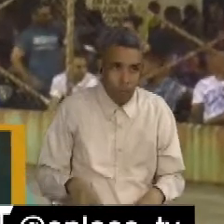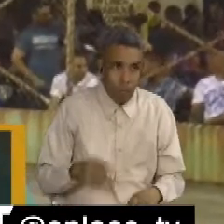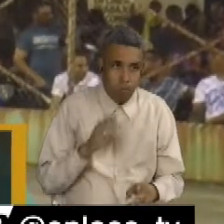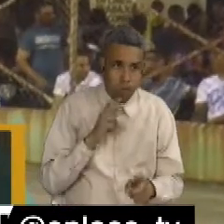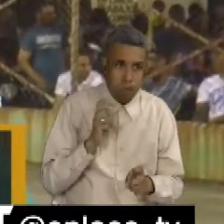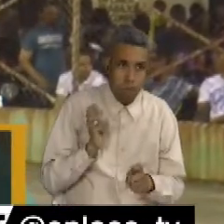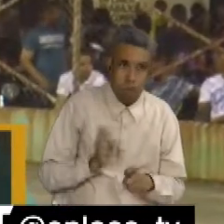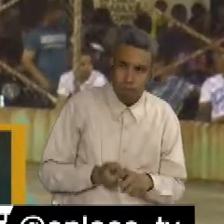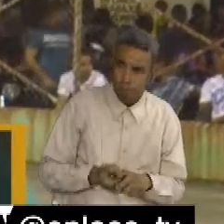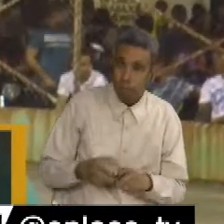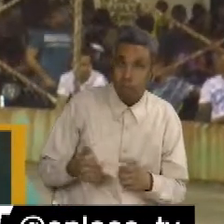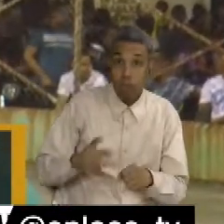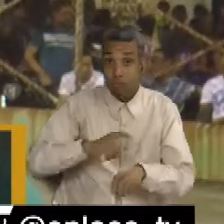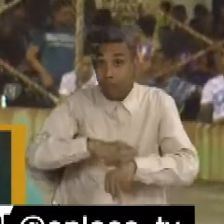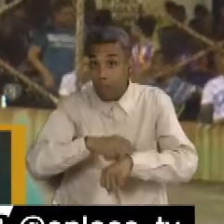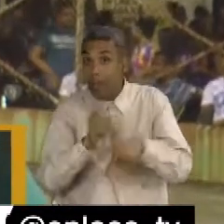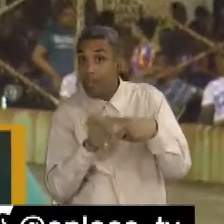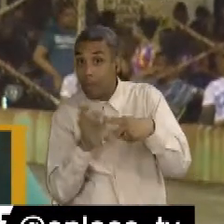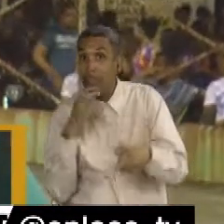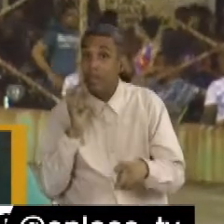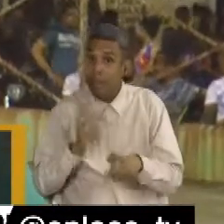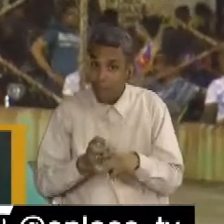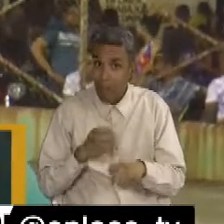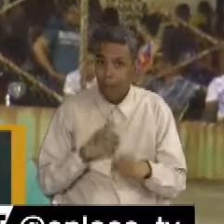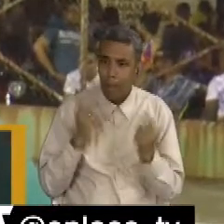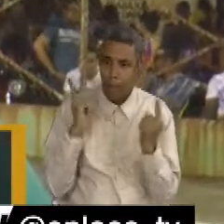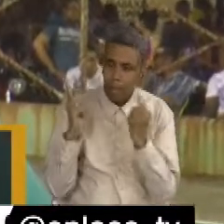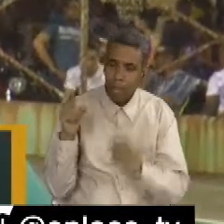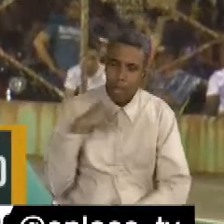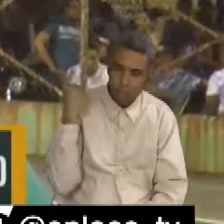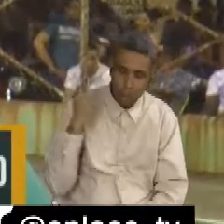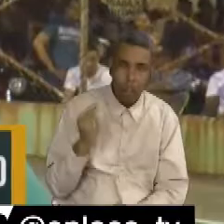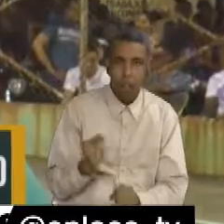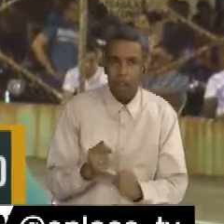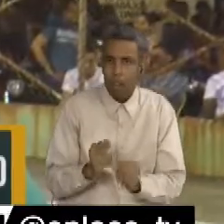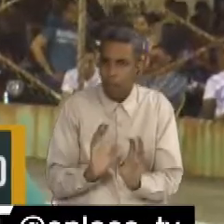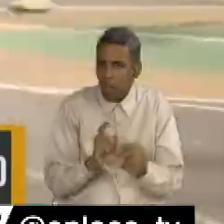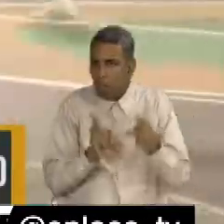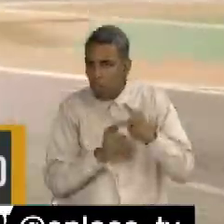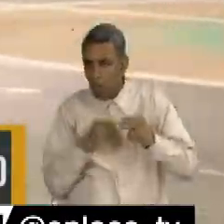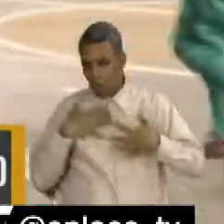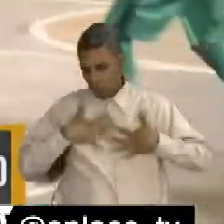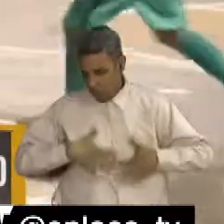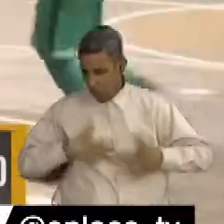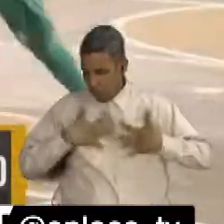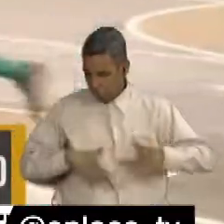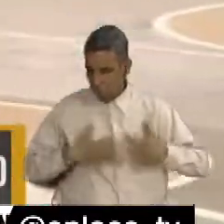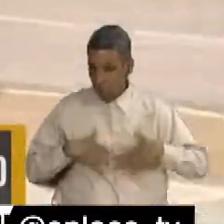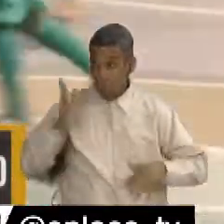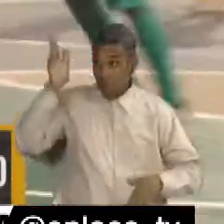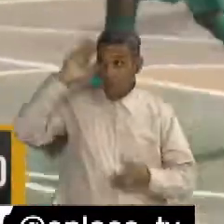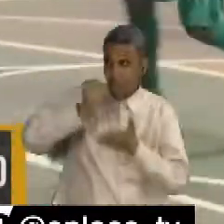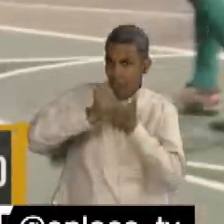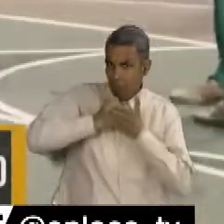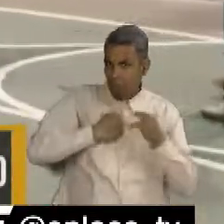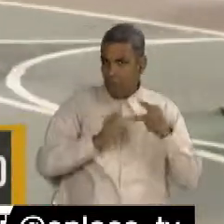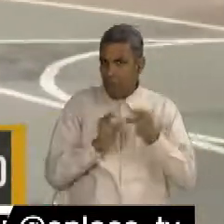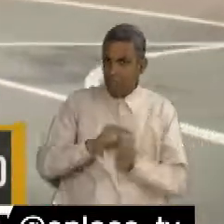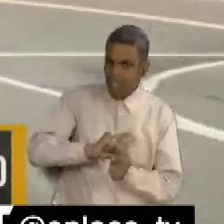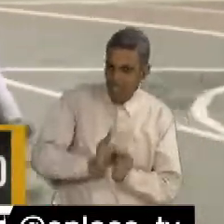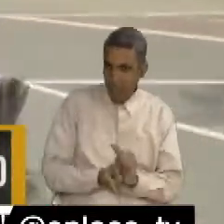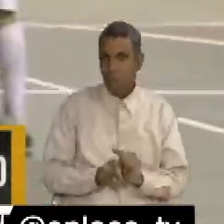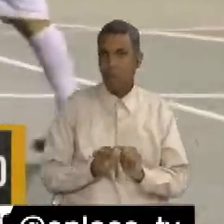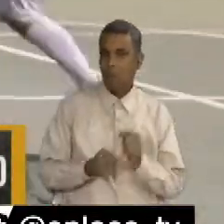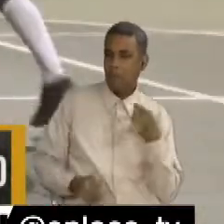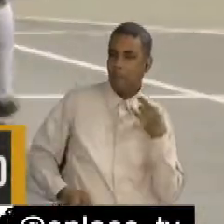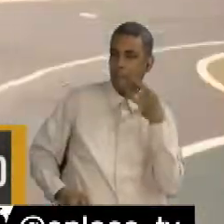en el primer tiempo, pero subimos a mantener el balón, subimos a tenernos tranquilos y con el favor de Dios en el segundo tiempo fuimos más nosotros que ellos,